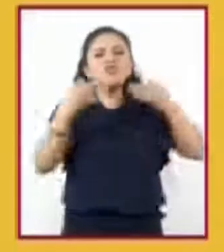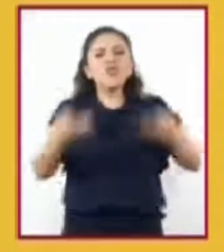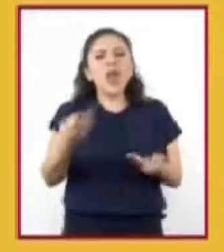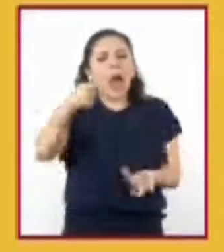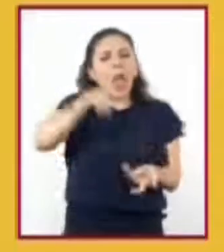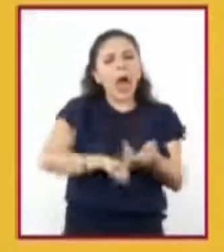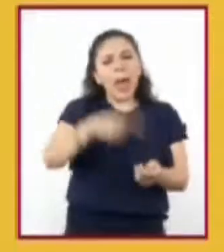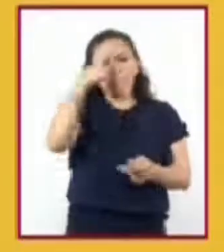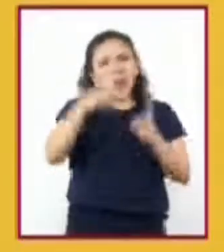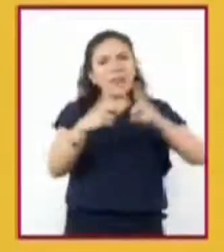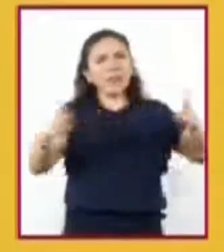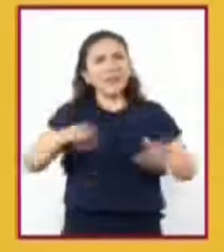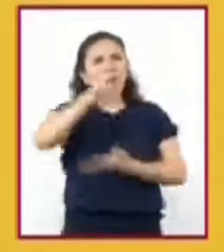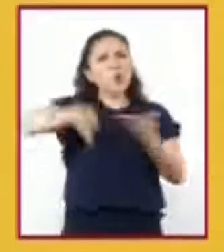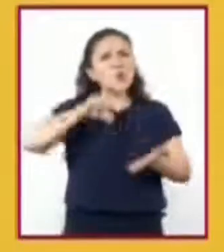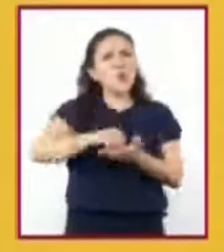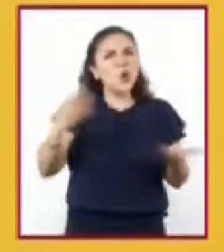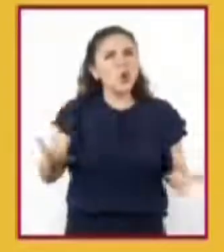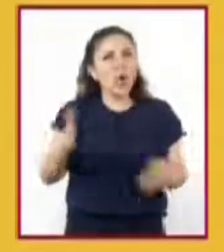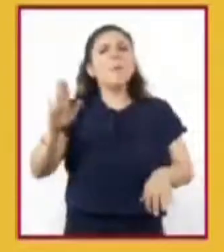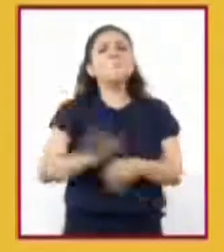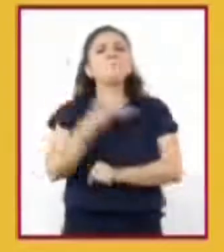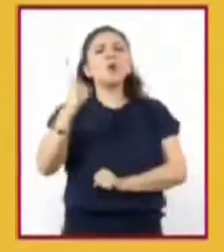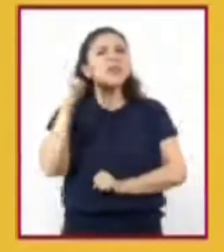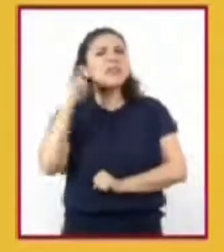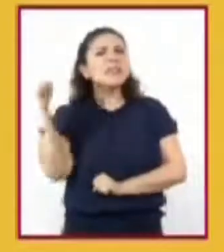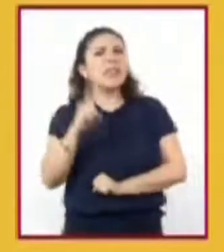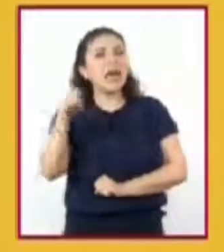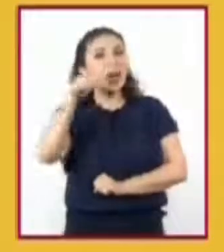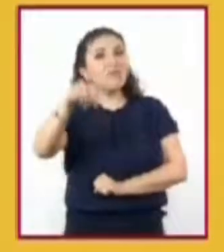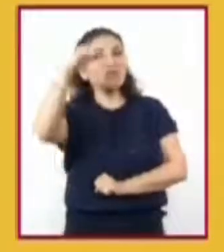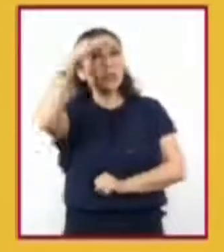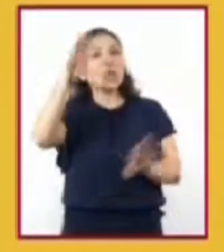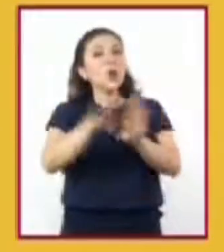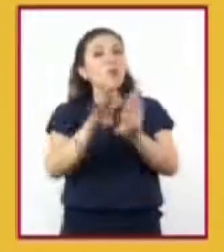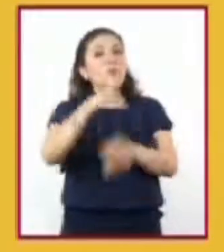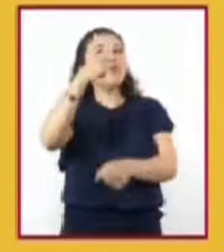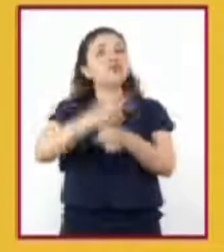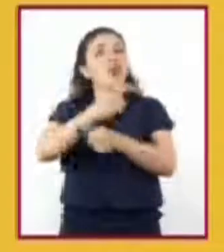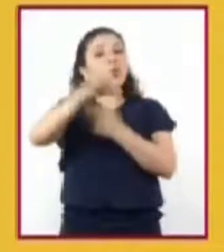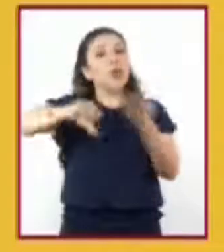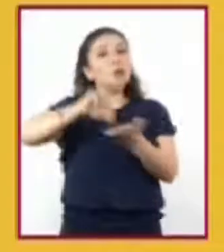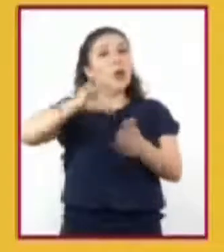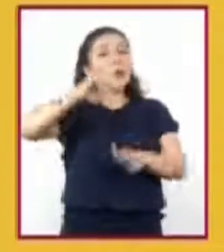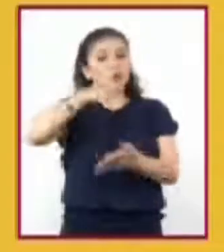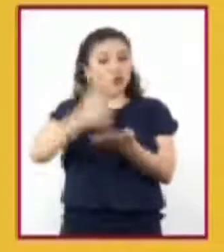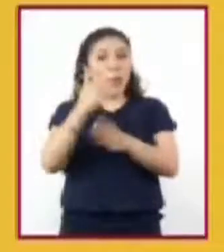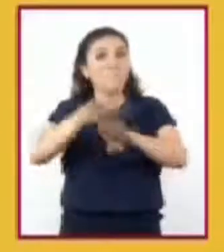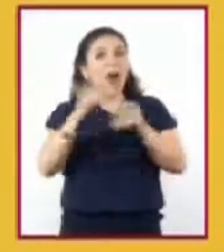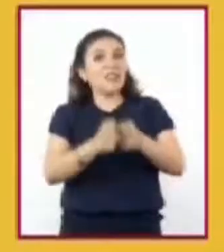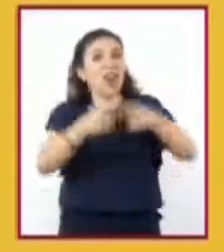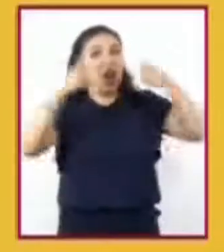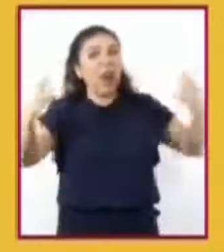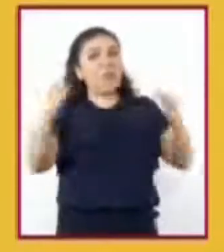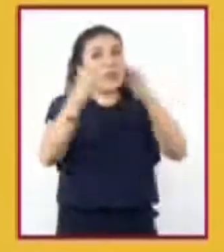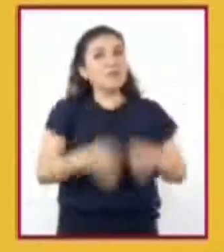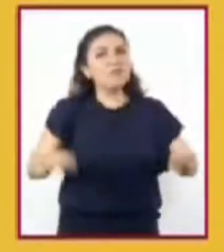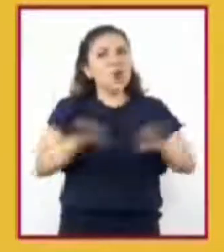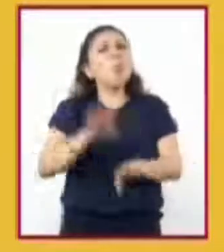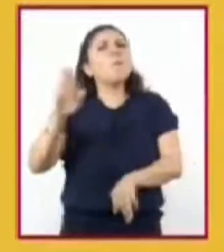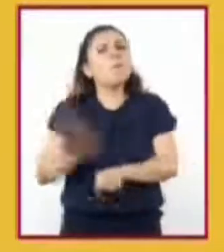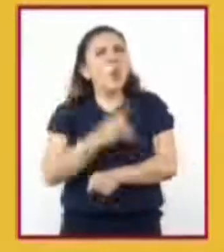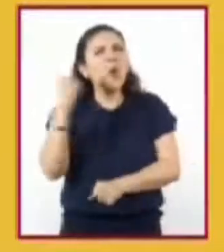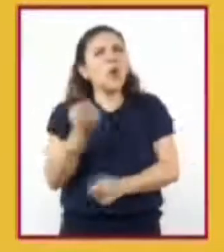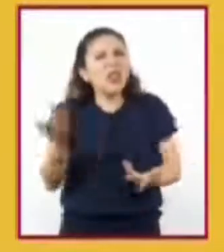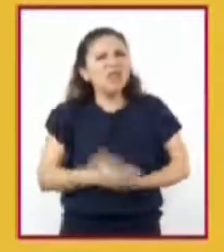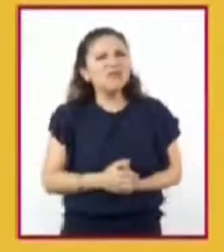la colonización? ¿Por qué Zacatecas era considerada como la segunda ciudad más importante de la Nueva España? ¿Por qué a